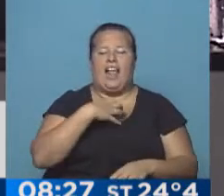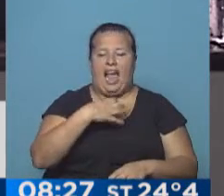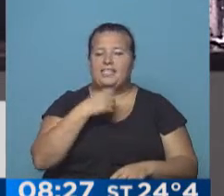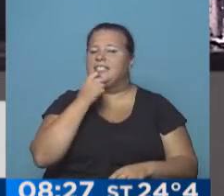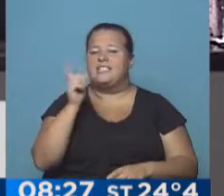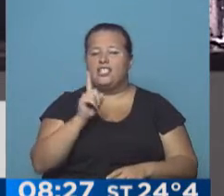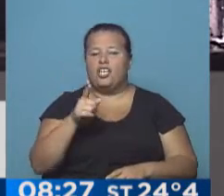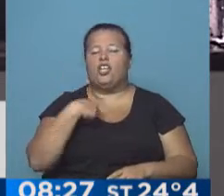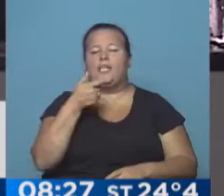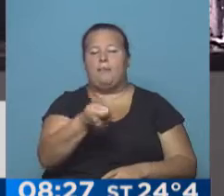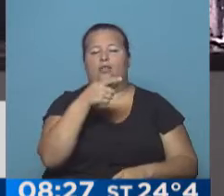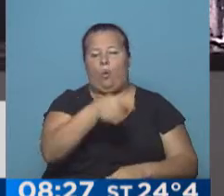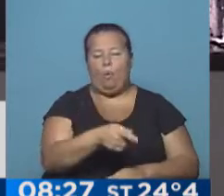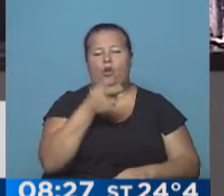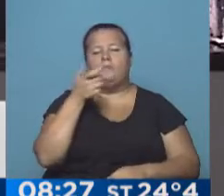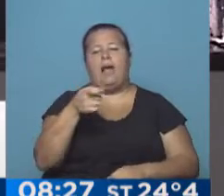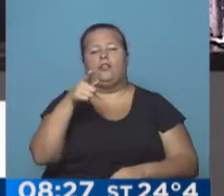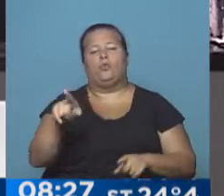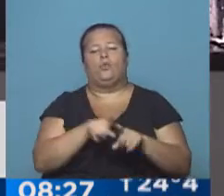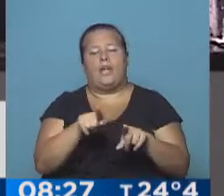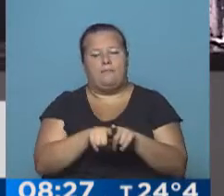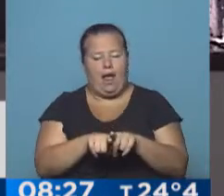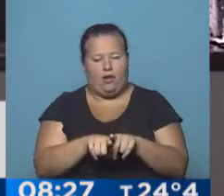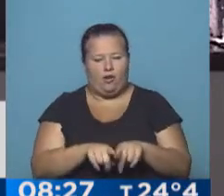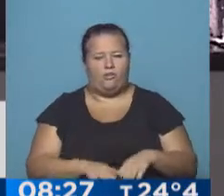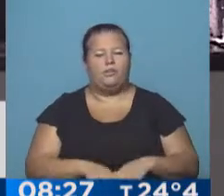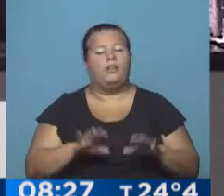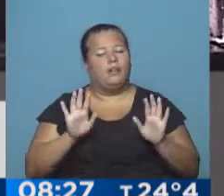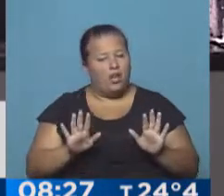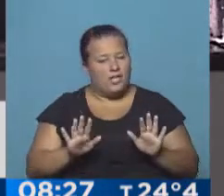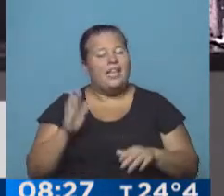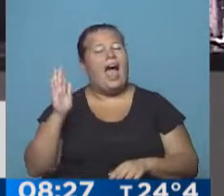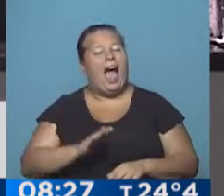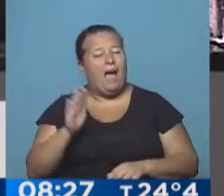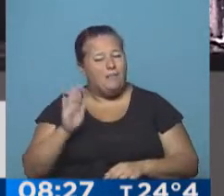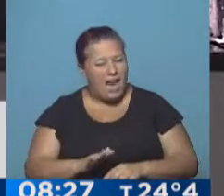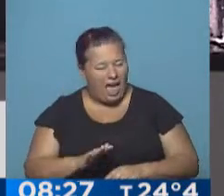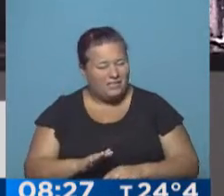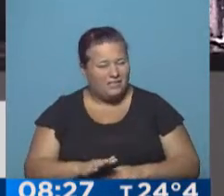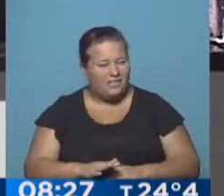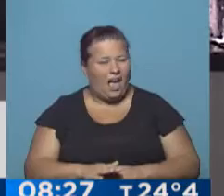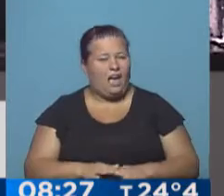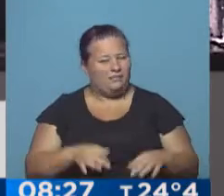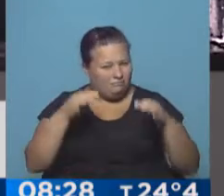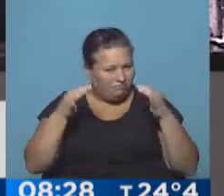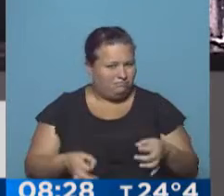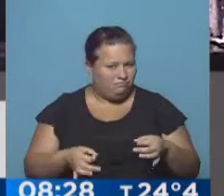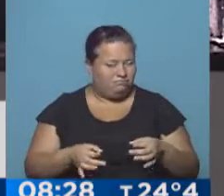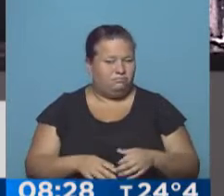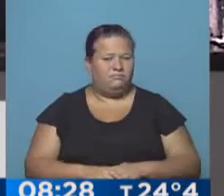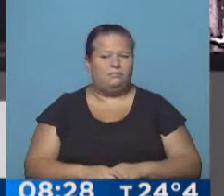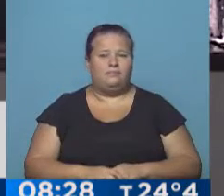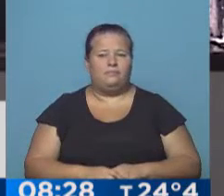porque si no vas a hacer boleta vos y tus hermanos. O sea, una amenaza concreta